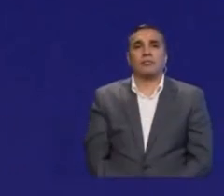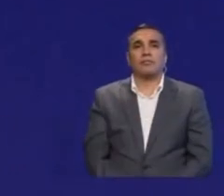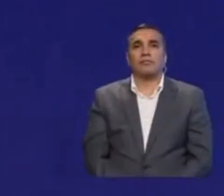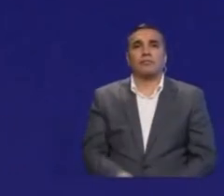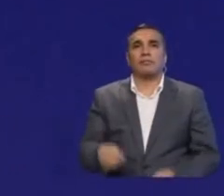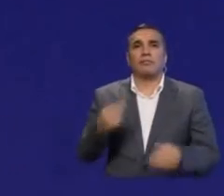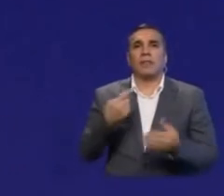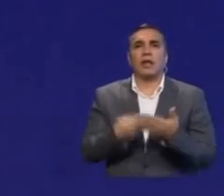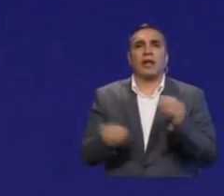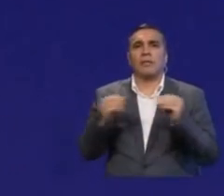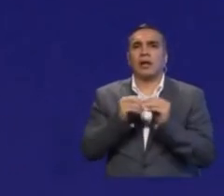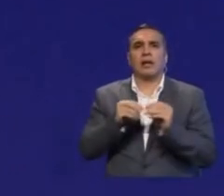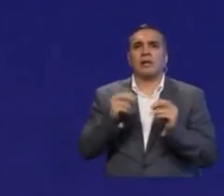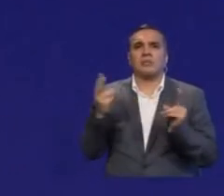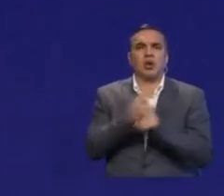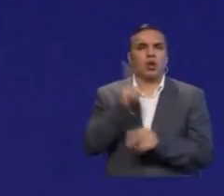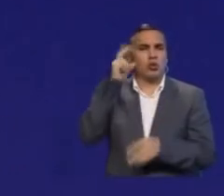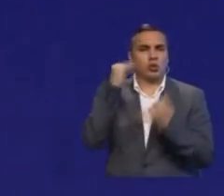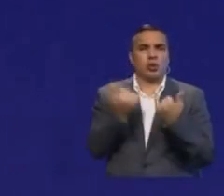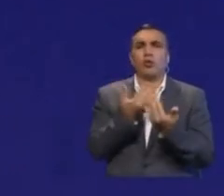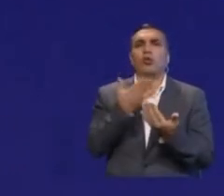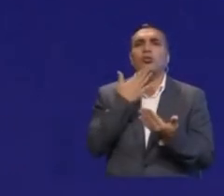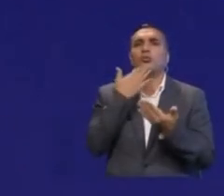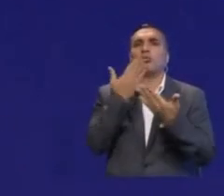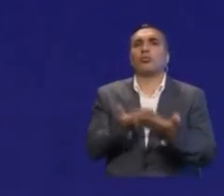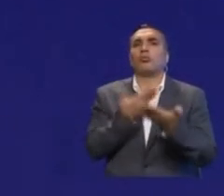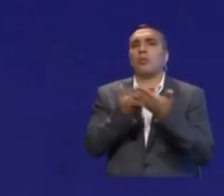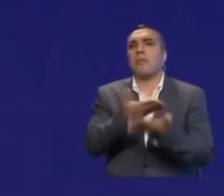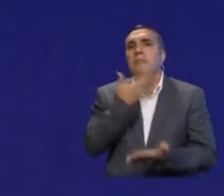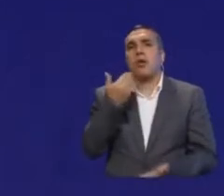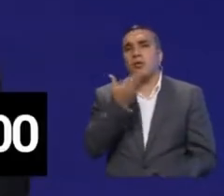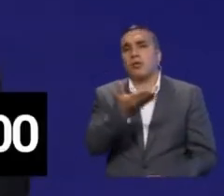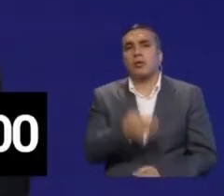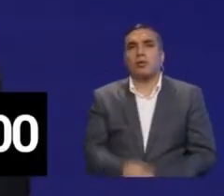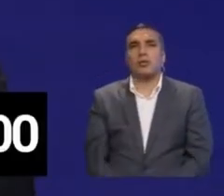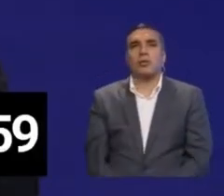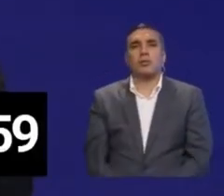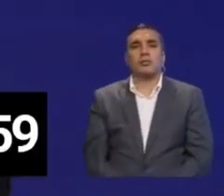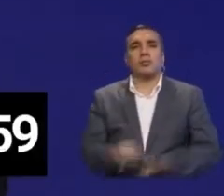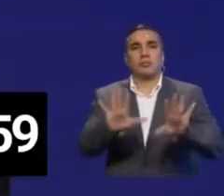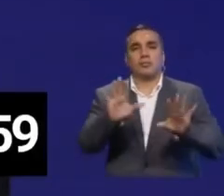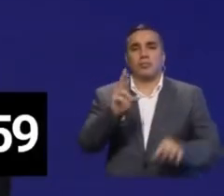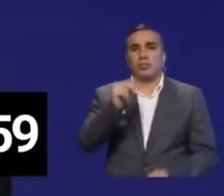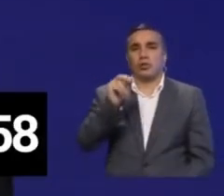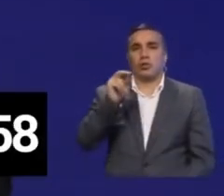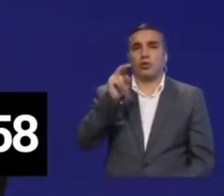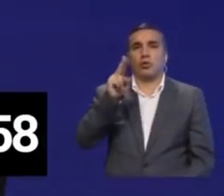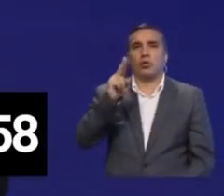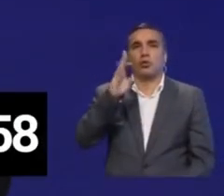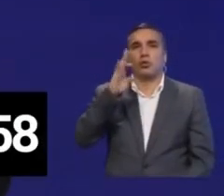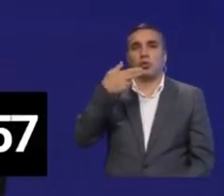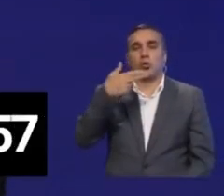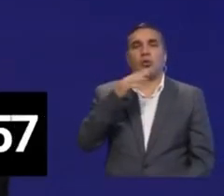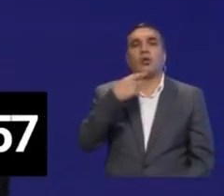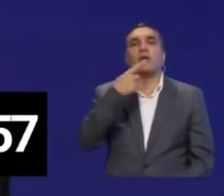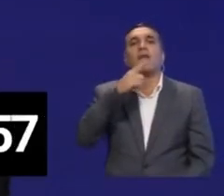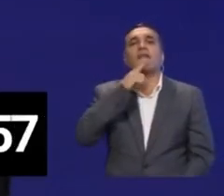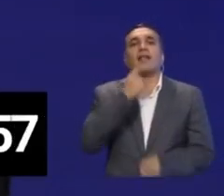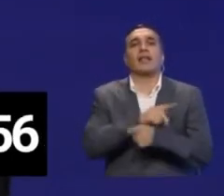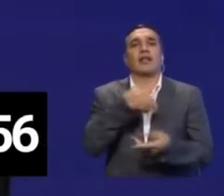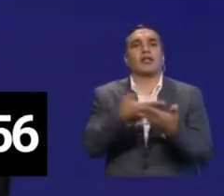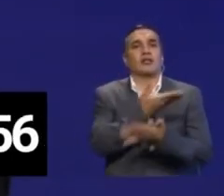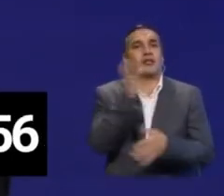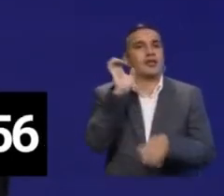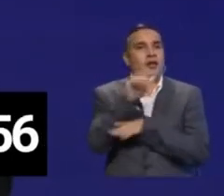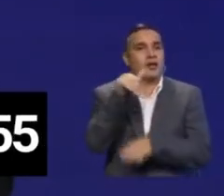que ha escuchado esta noche y cómo usted lo propondría mejor. Mire, Ruth, hay que decir la verdad a los